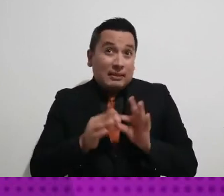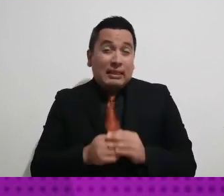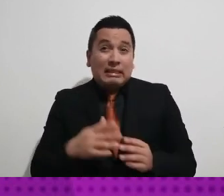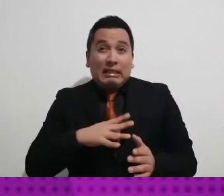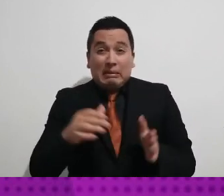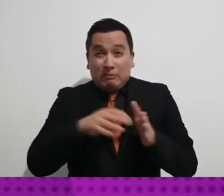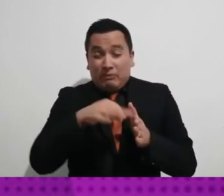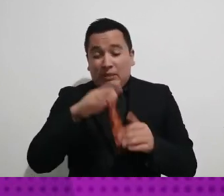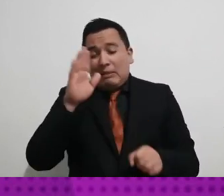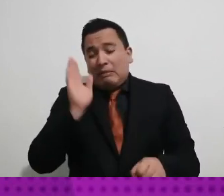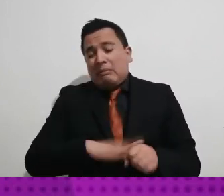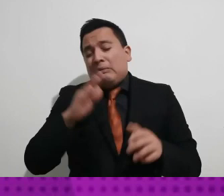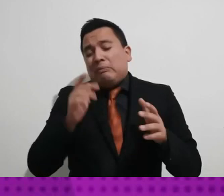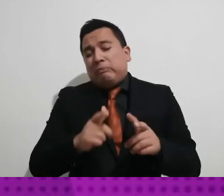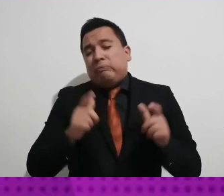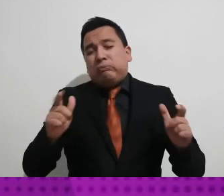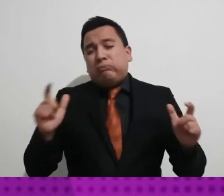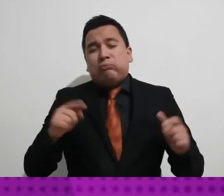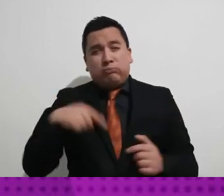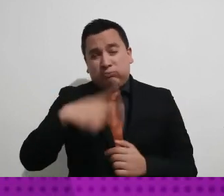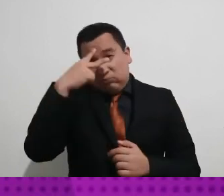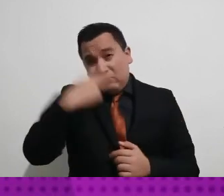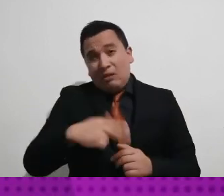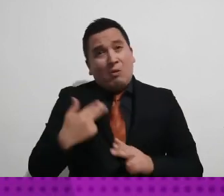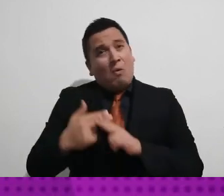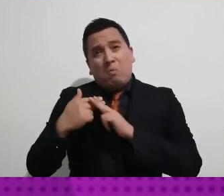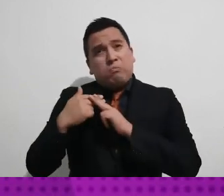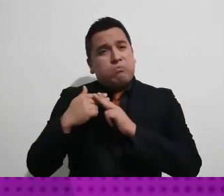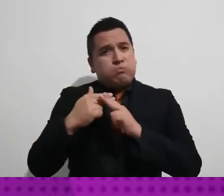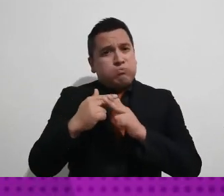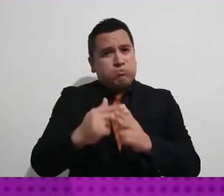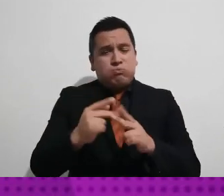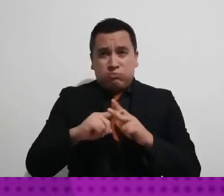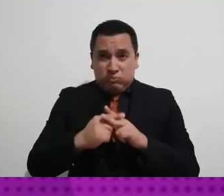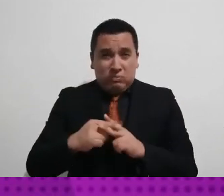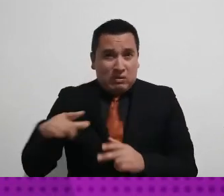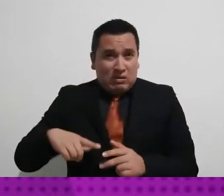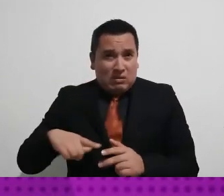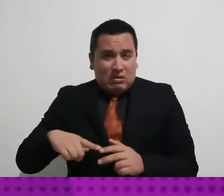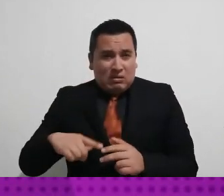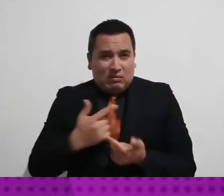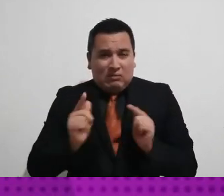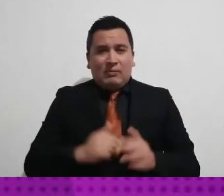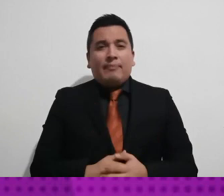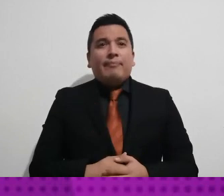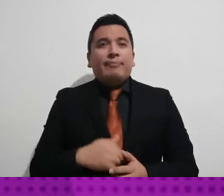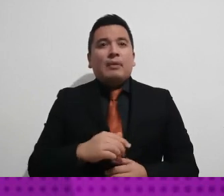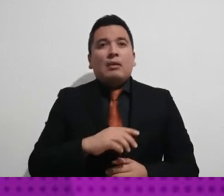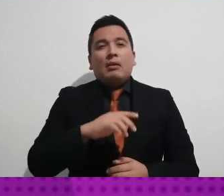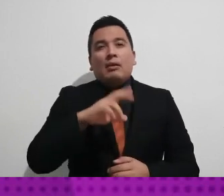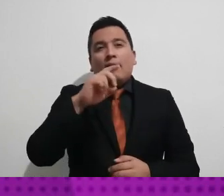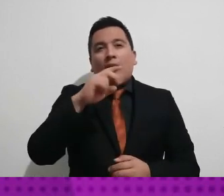las elecciones más grandes que ha tenido México a lo largo de su historia democrática. Los